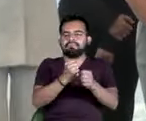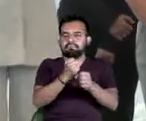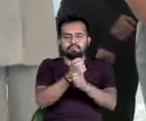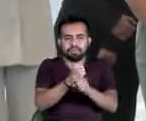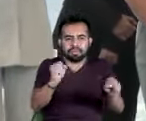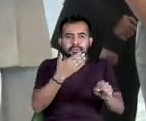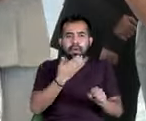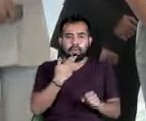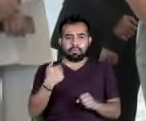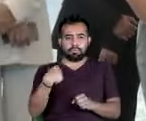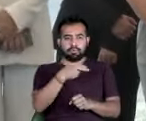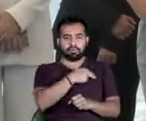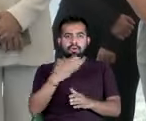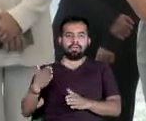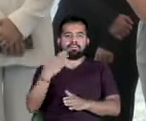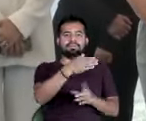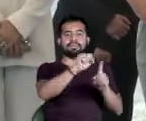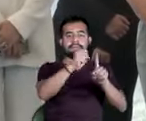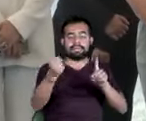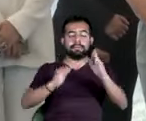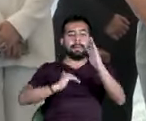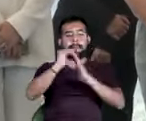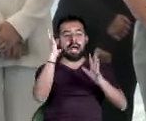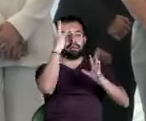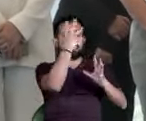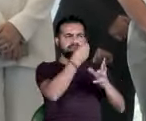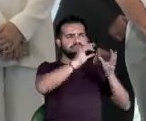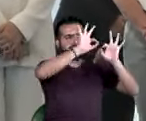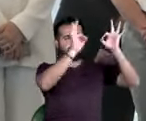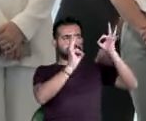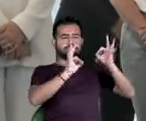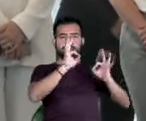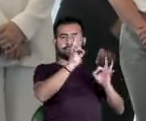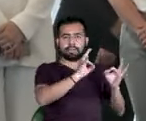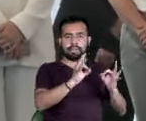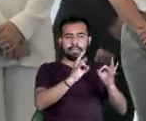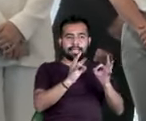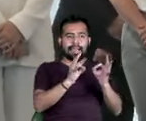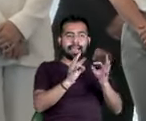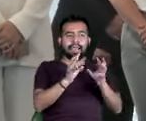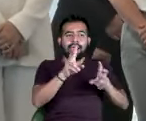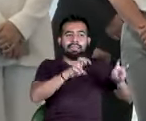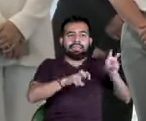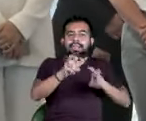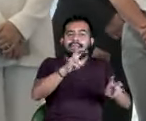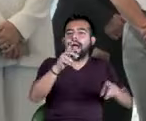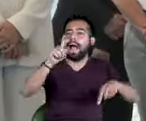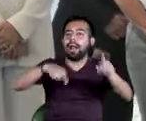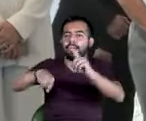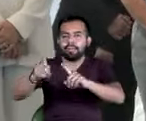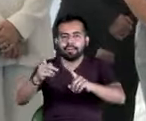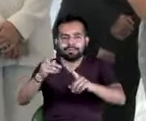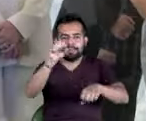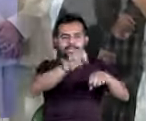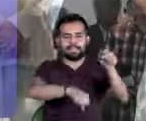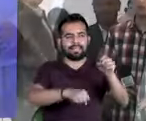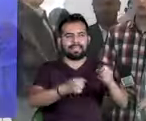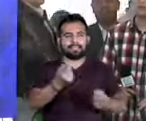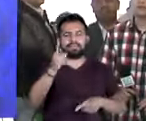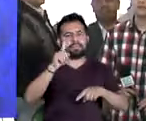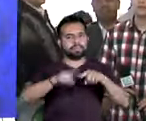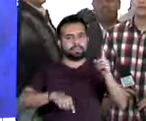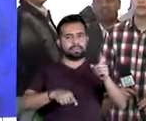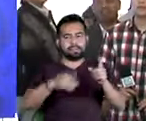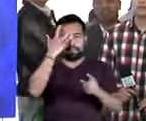vayamos a tener el sistema más moderno y que estemos sometidos a las travesuras de algunos pocos. Me iré, porque además sabe que